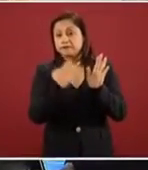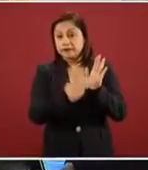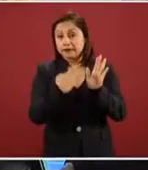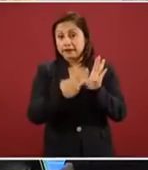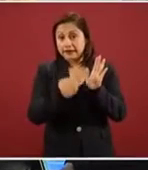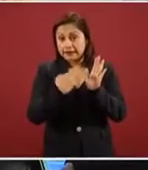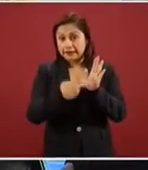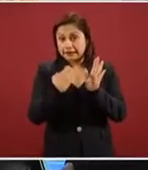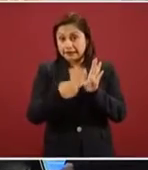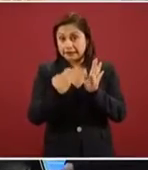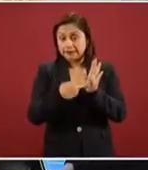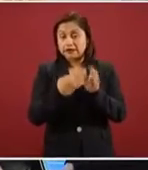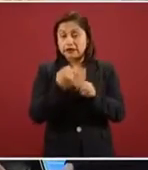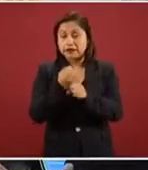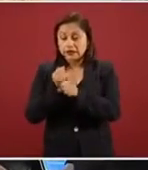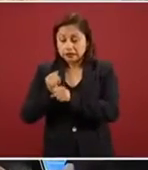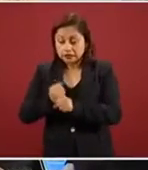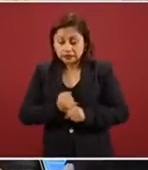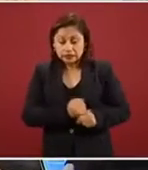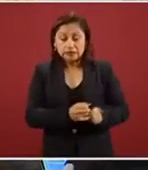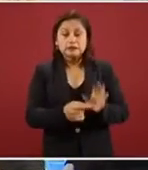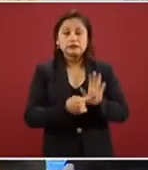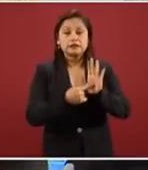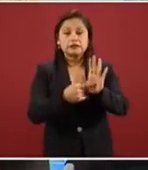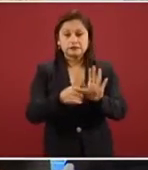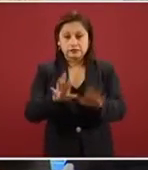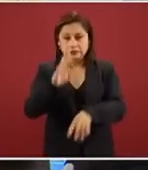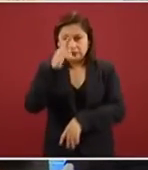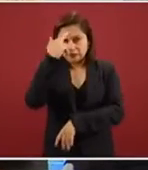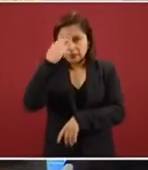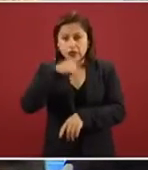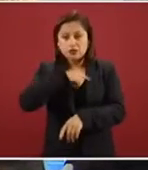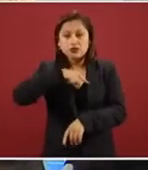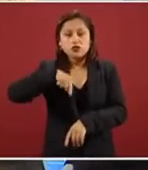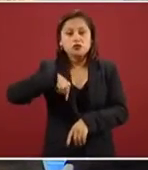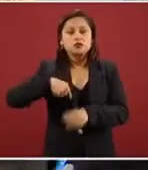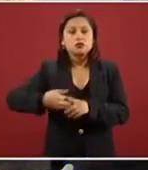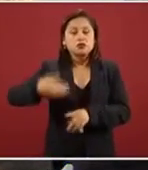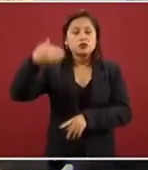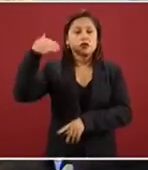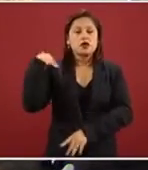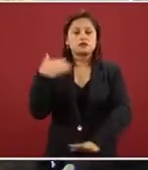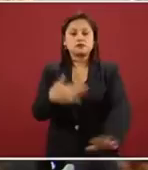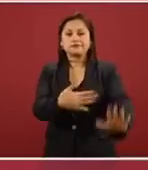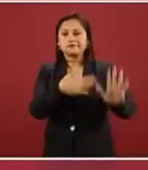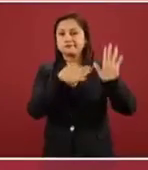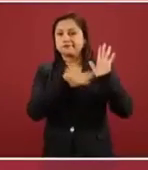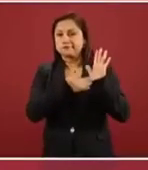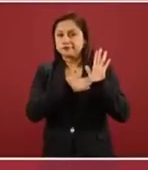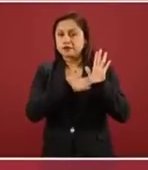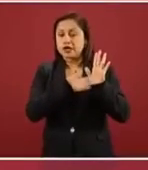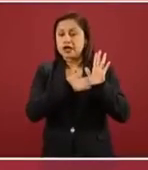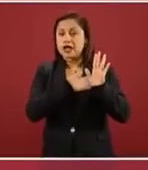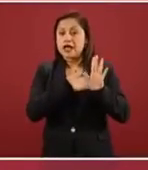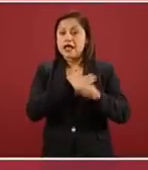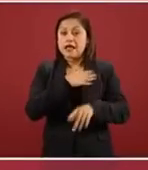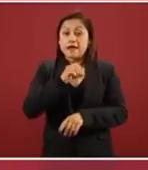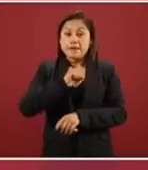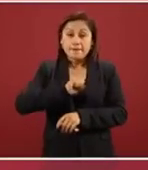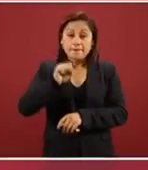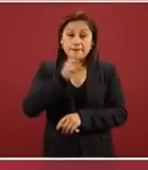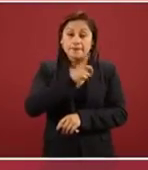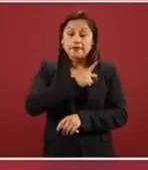Hicimos el compromiso de no aumentar la deuda en términos reales con relación al